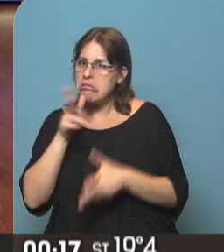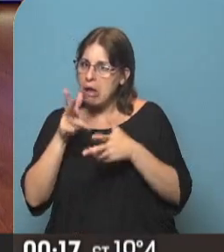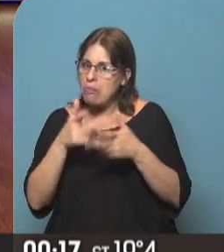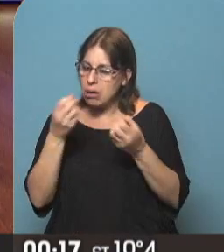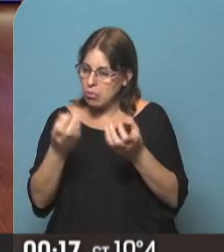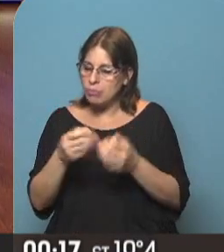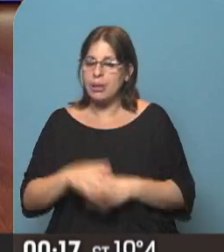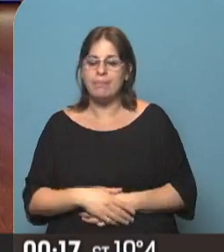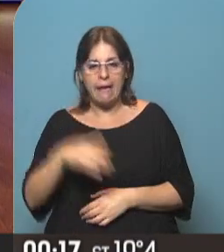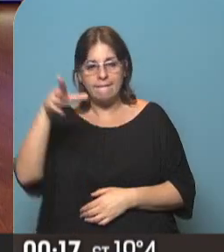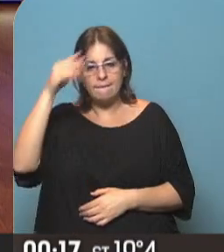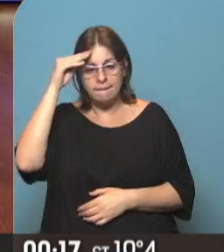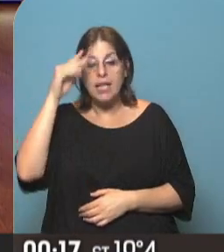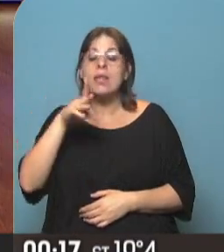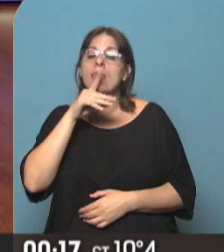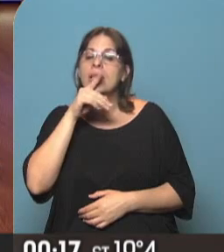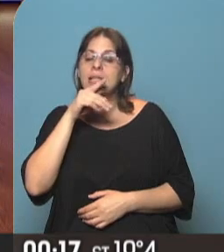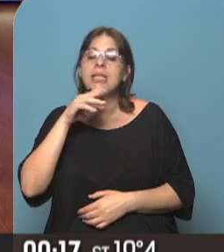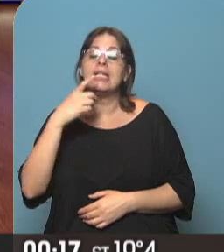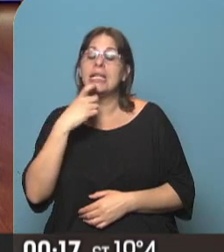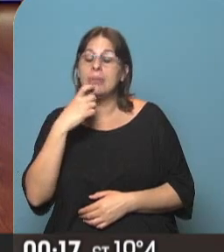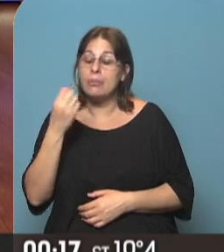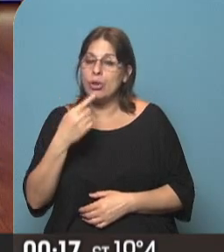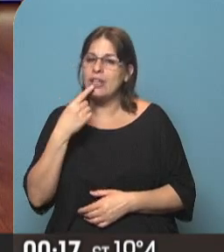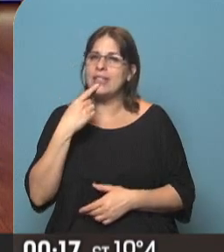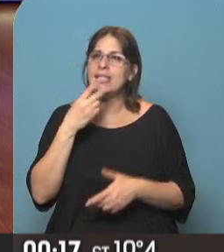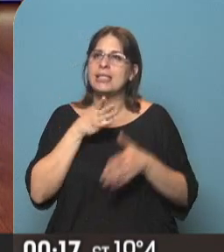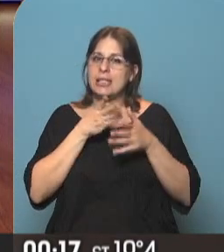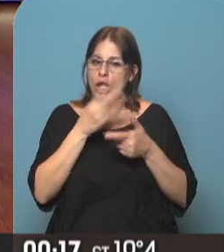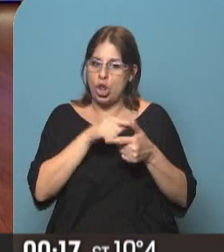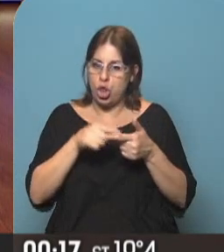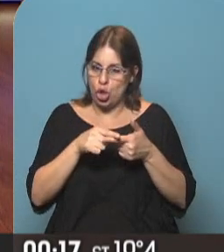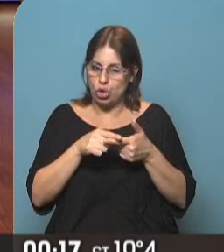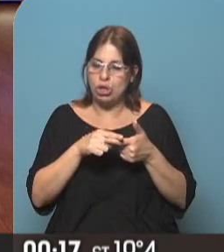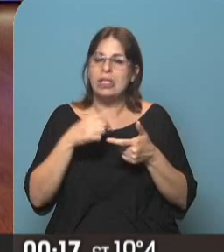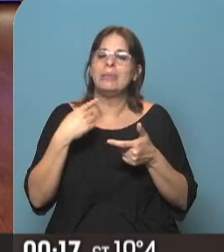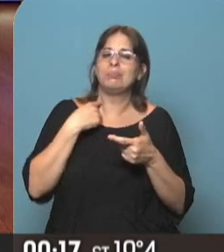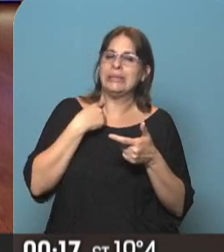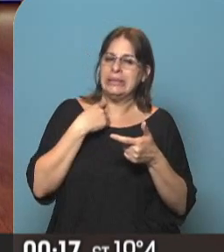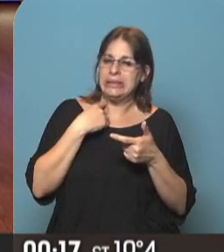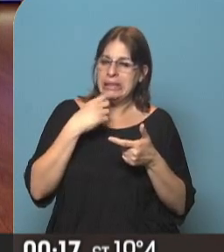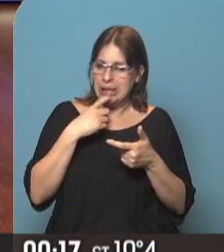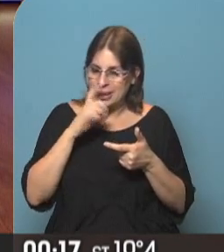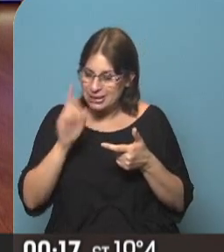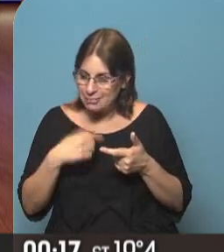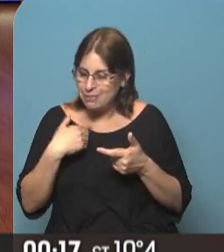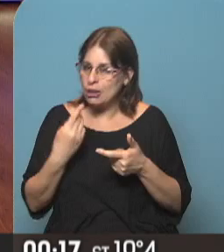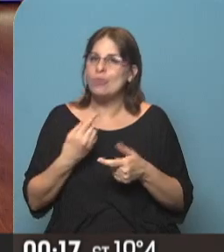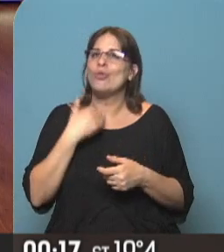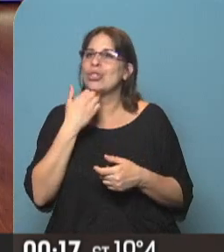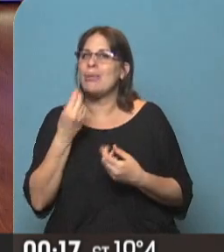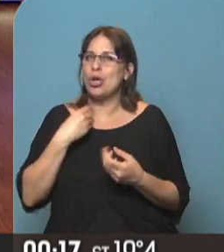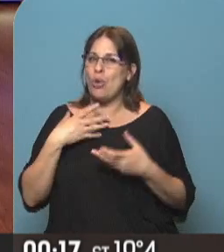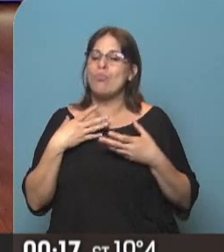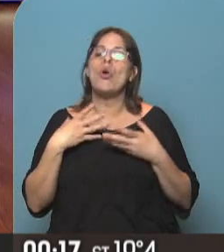palabras del técnico de River, porque dividió en dos. Se vio perjudicado y también no supo defender la